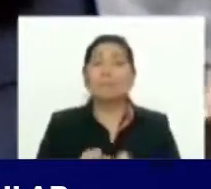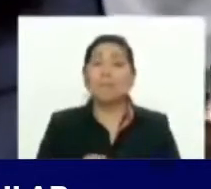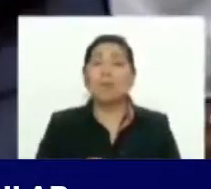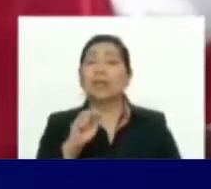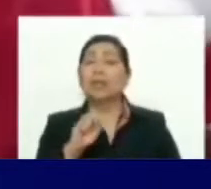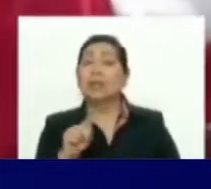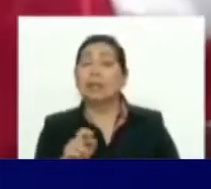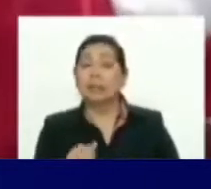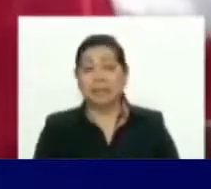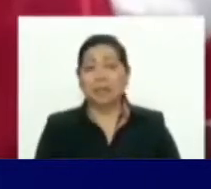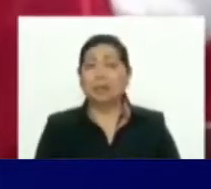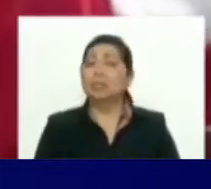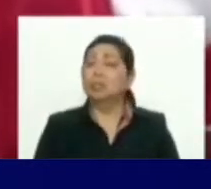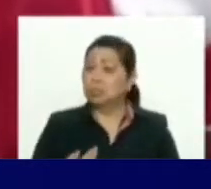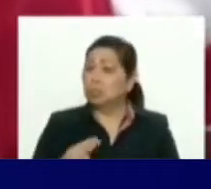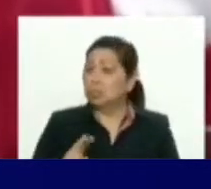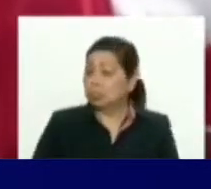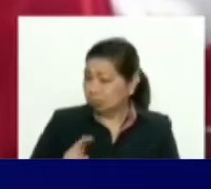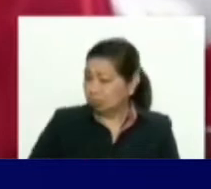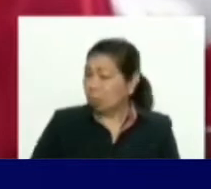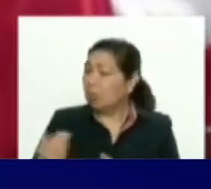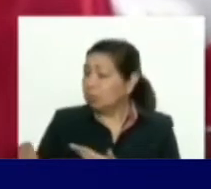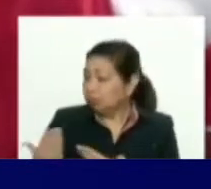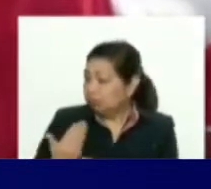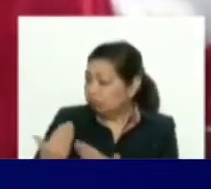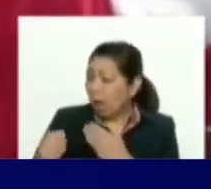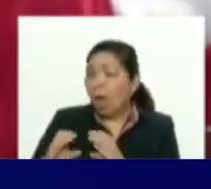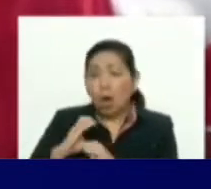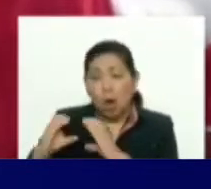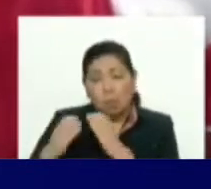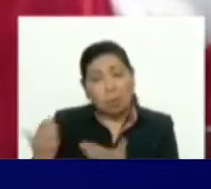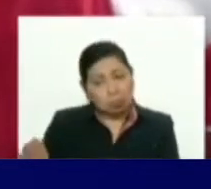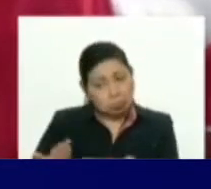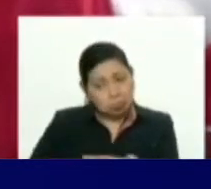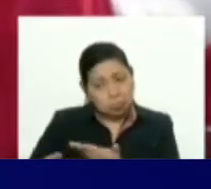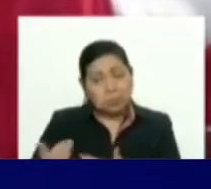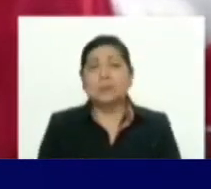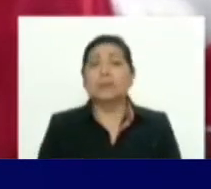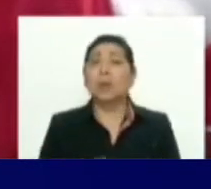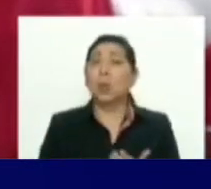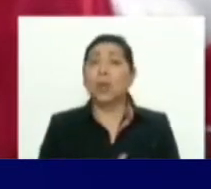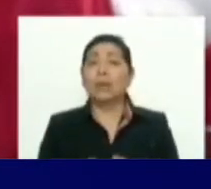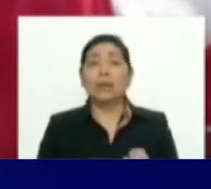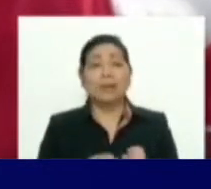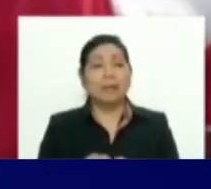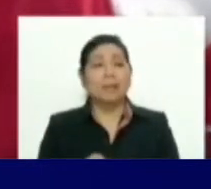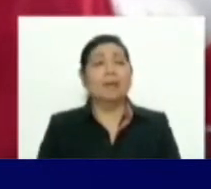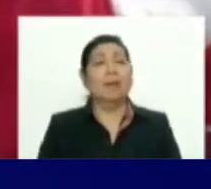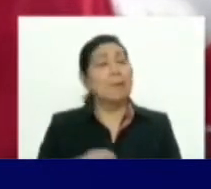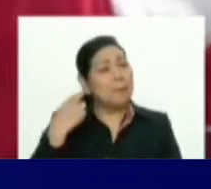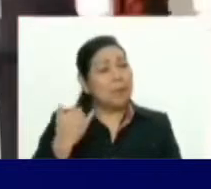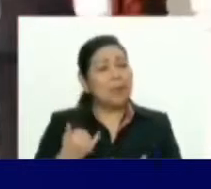William Zapata. Vamos a sentarnos con el nuevo presidente del Congreso para iniciar dar una nueva etapa en el